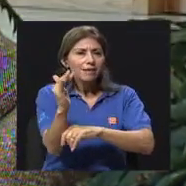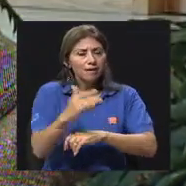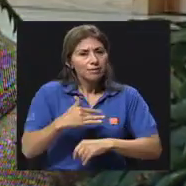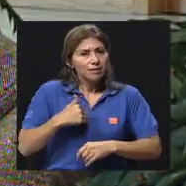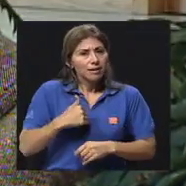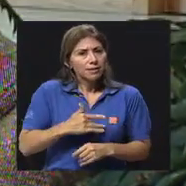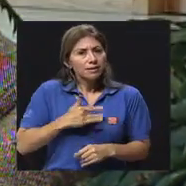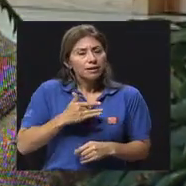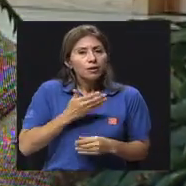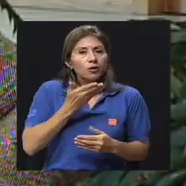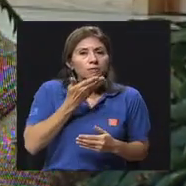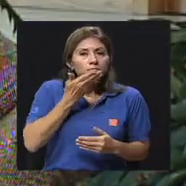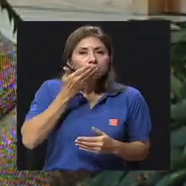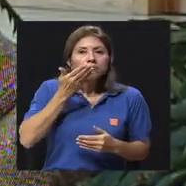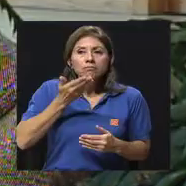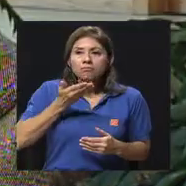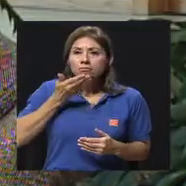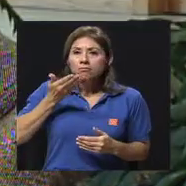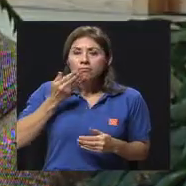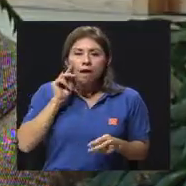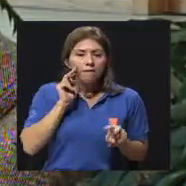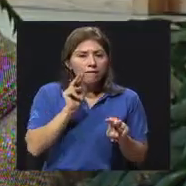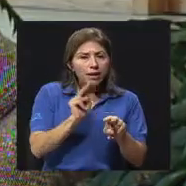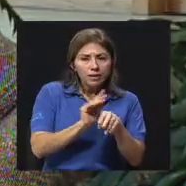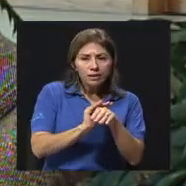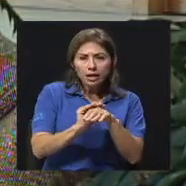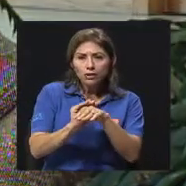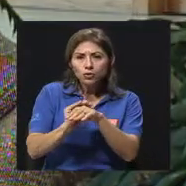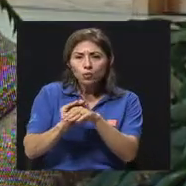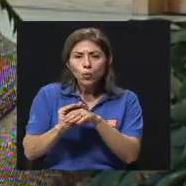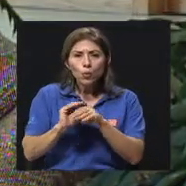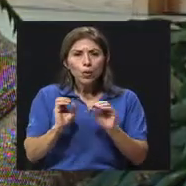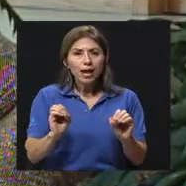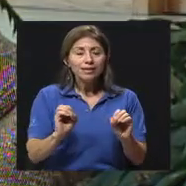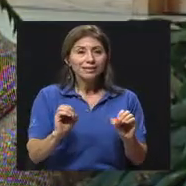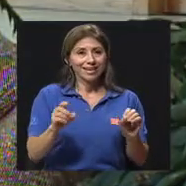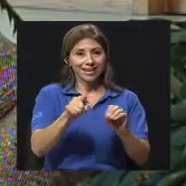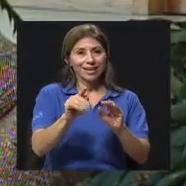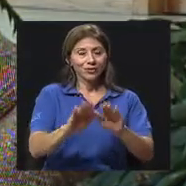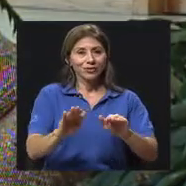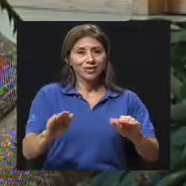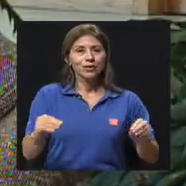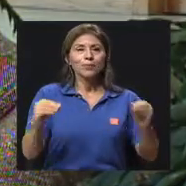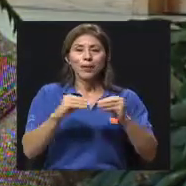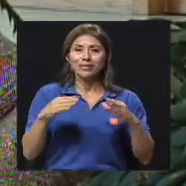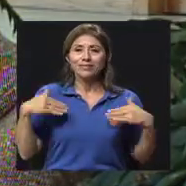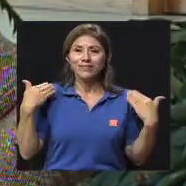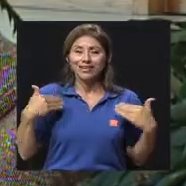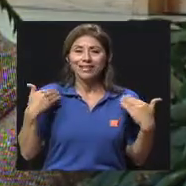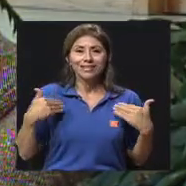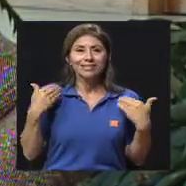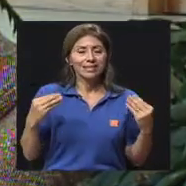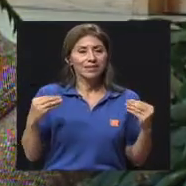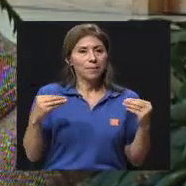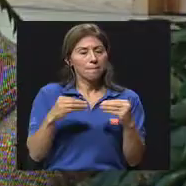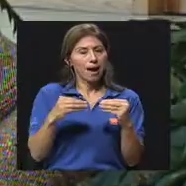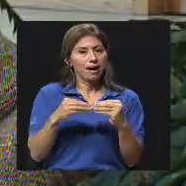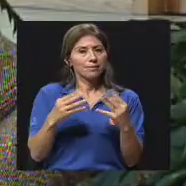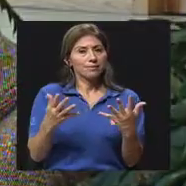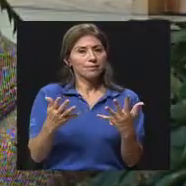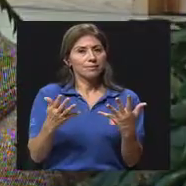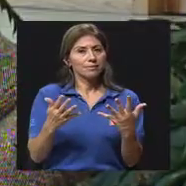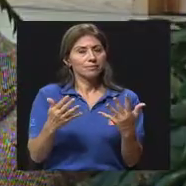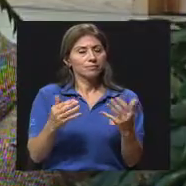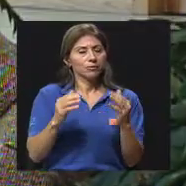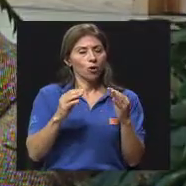las texturas con más fineza y hacer niños, como les decía al principio, niños más felices, más directos